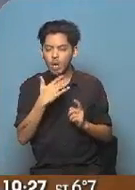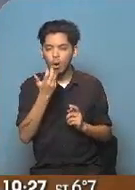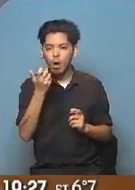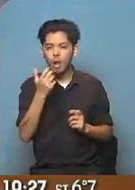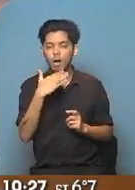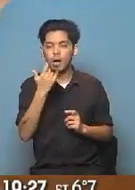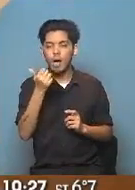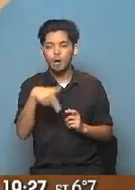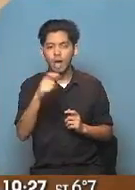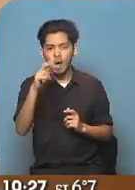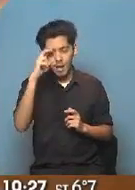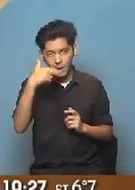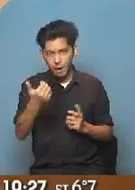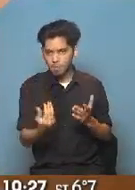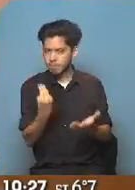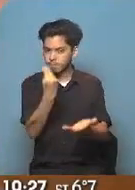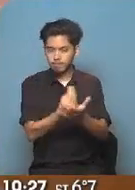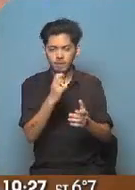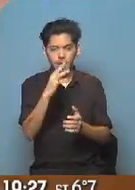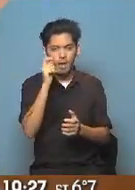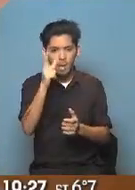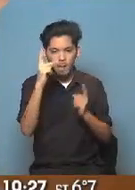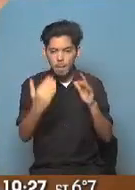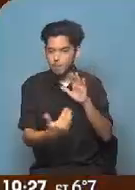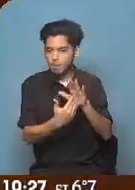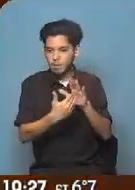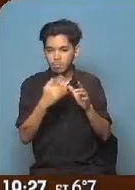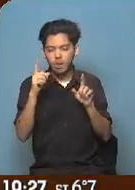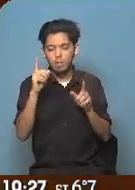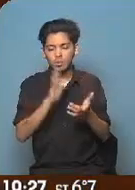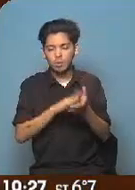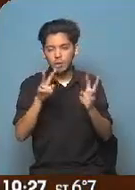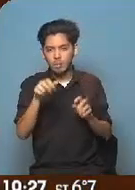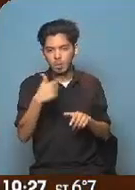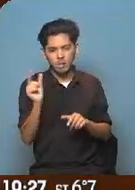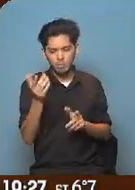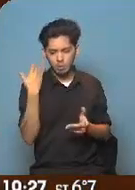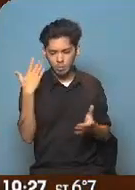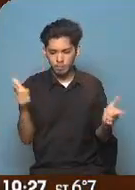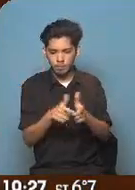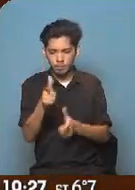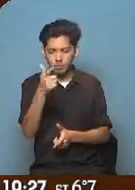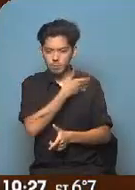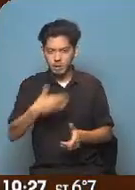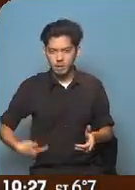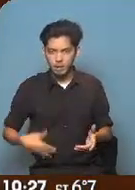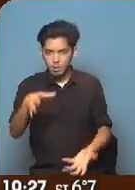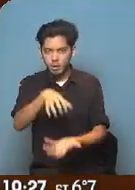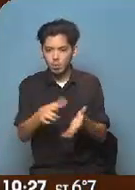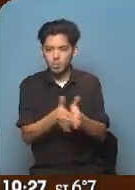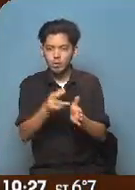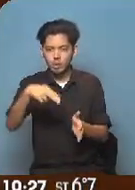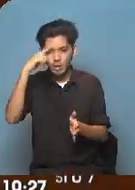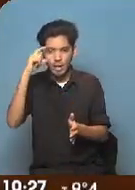referente que tiene el radicalismo y uno de los máximos del país en este tema de defensa nos estuvimos reunidos recién en la presidencia del bloque junto con mario negri y otros